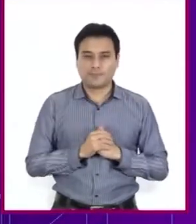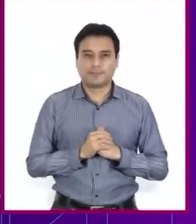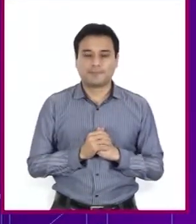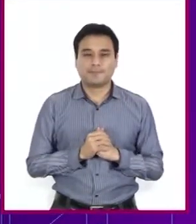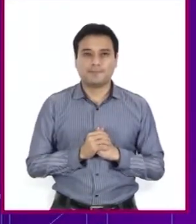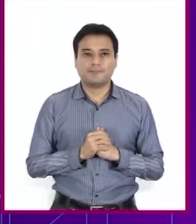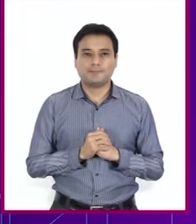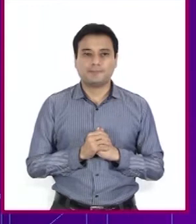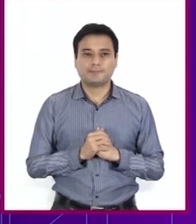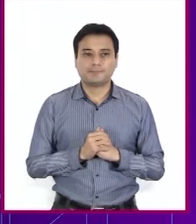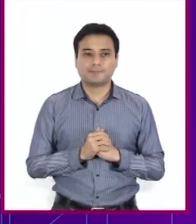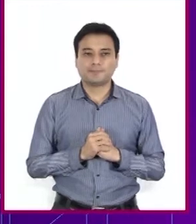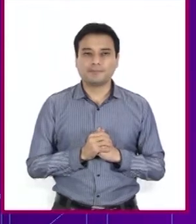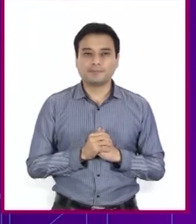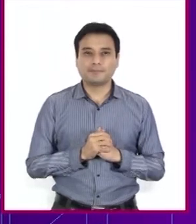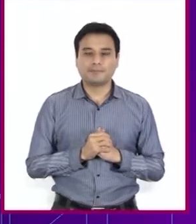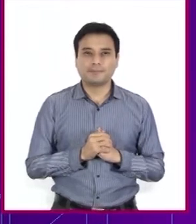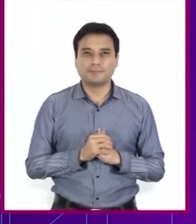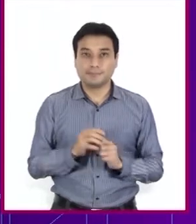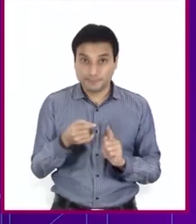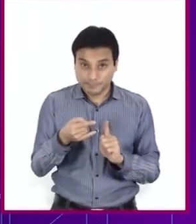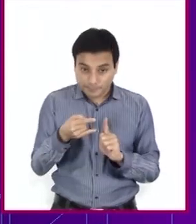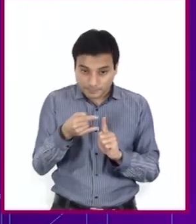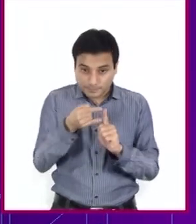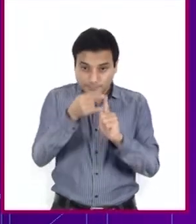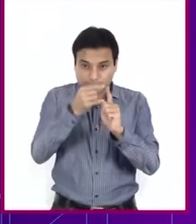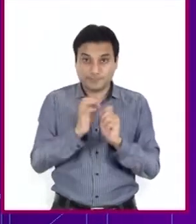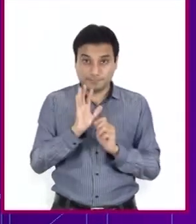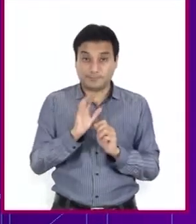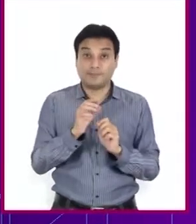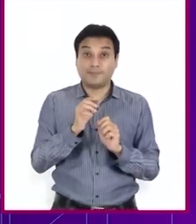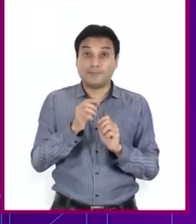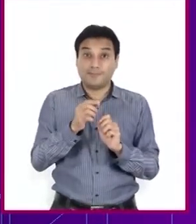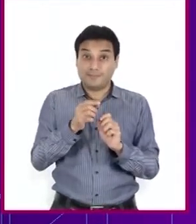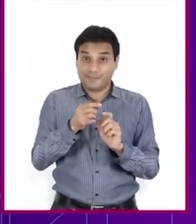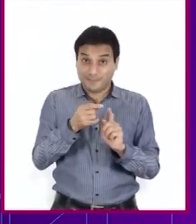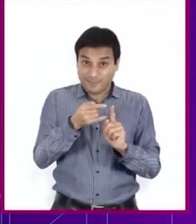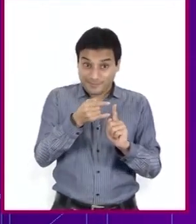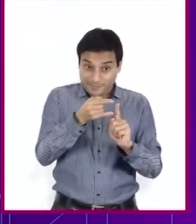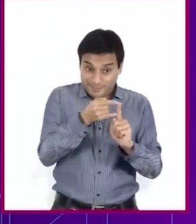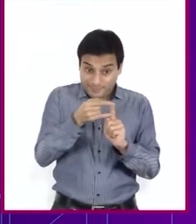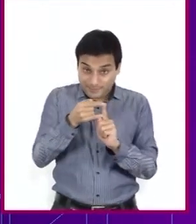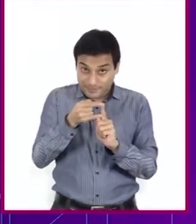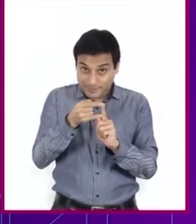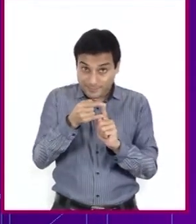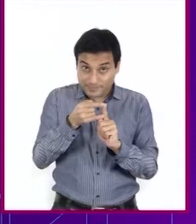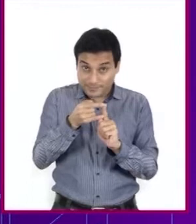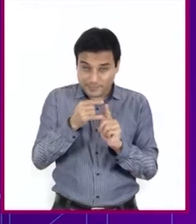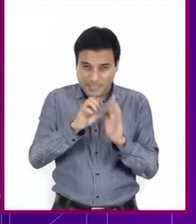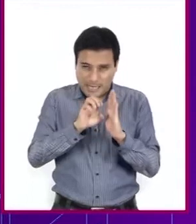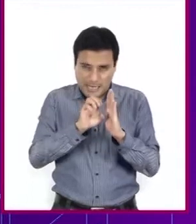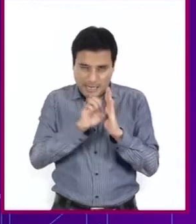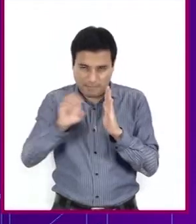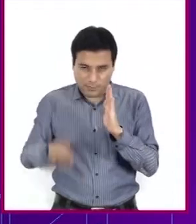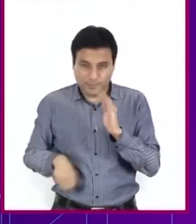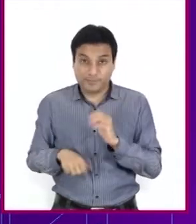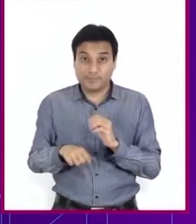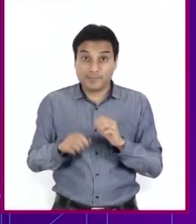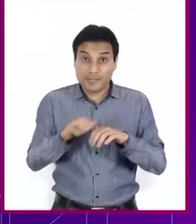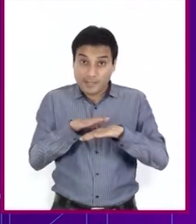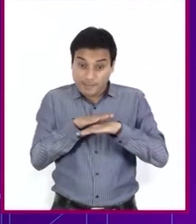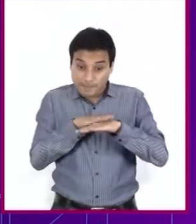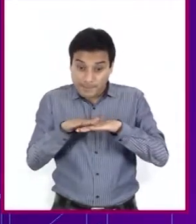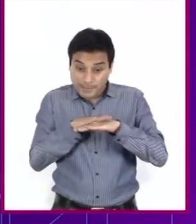Como la altura de cada figura es el doble de la base, entonces, si la base es n, la